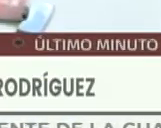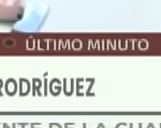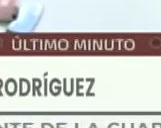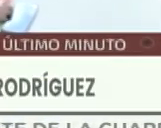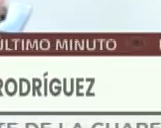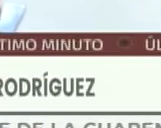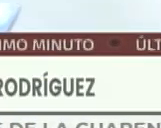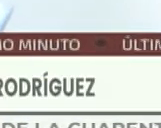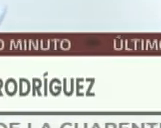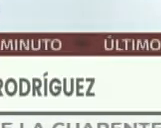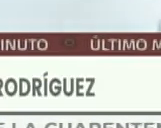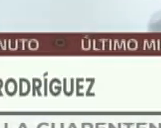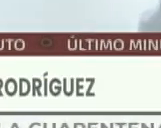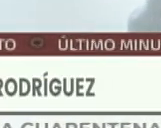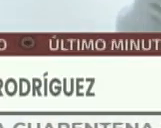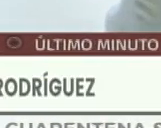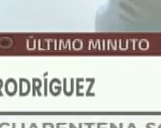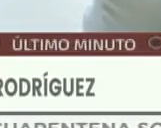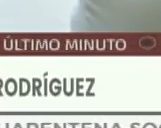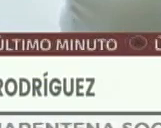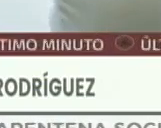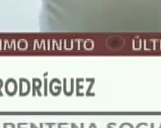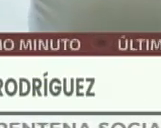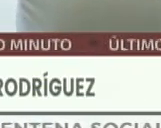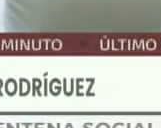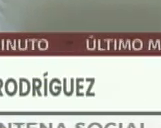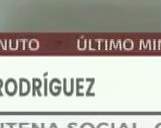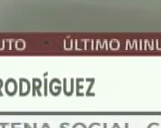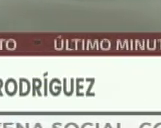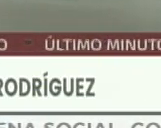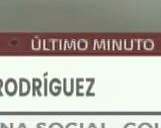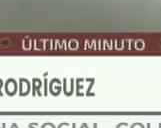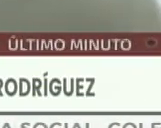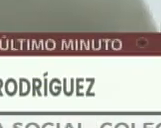Aún la reunión continúa por videoconferencia.